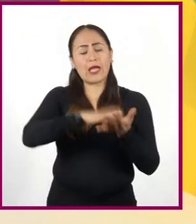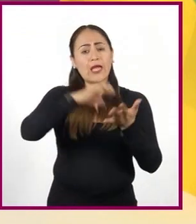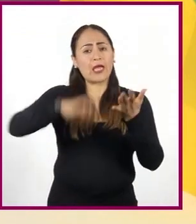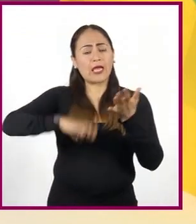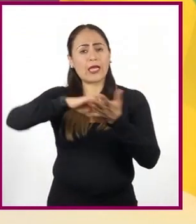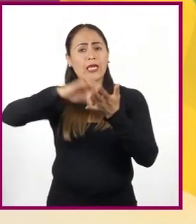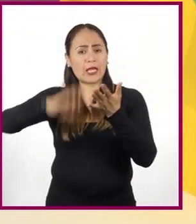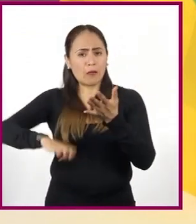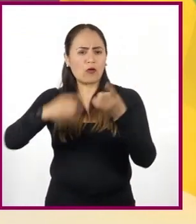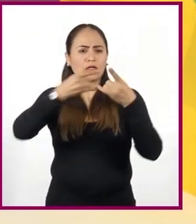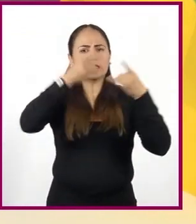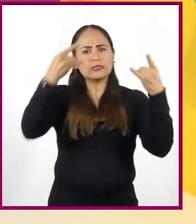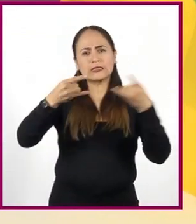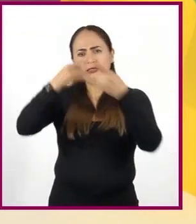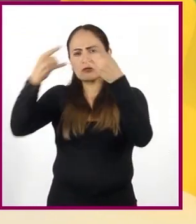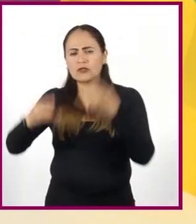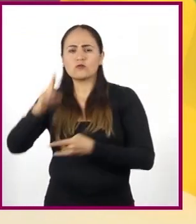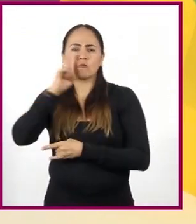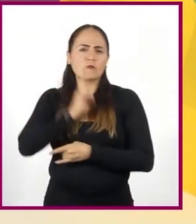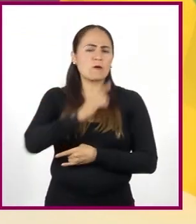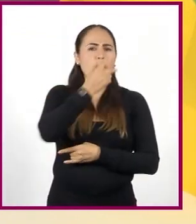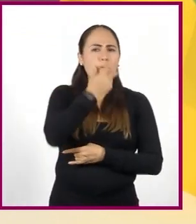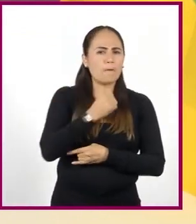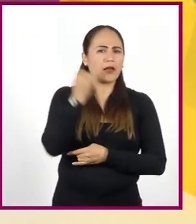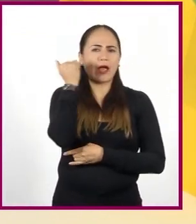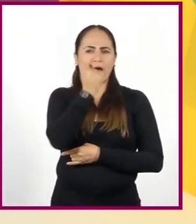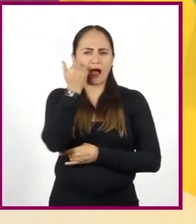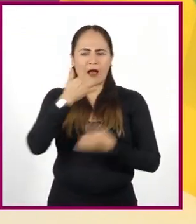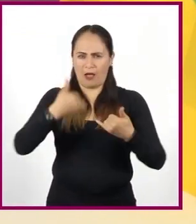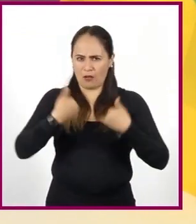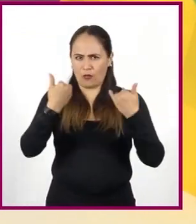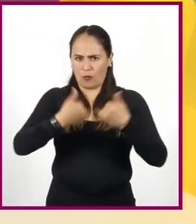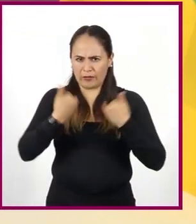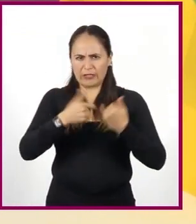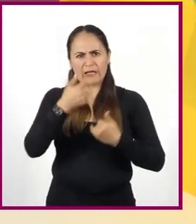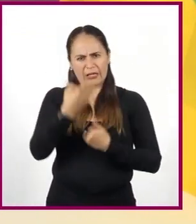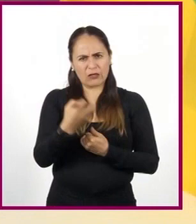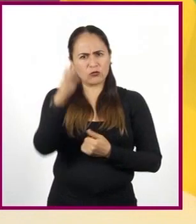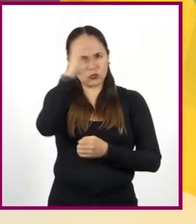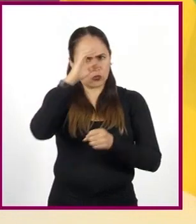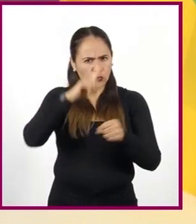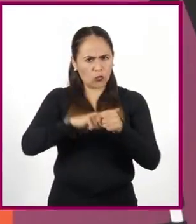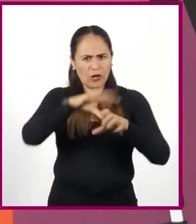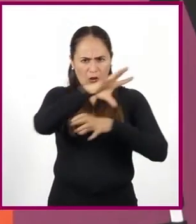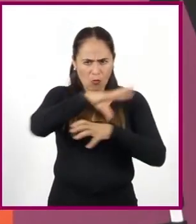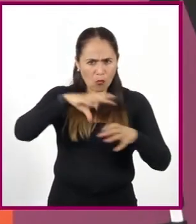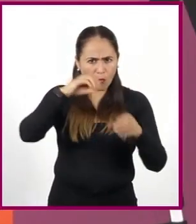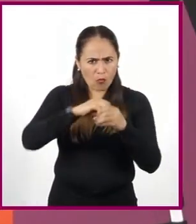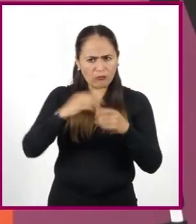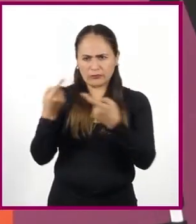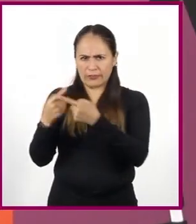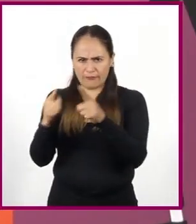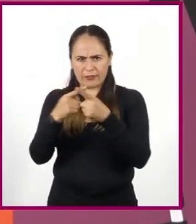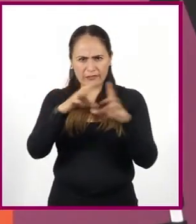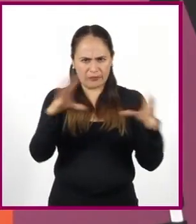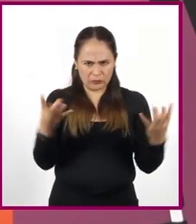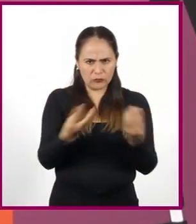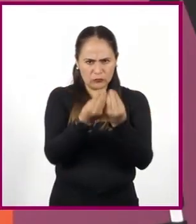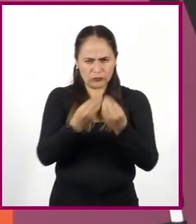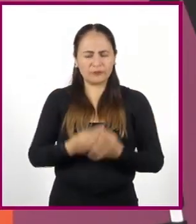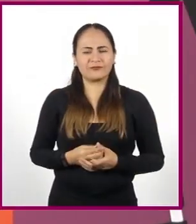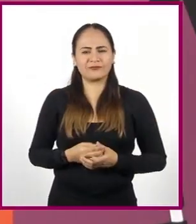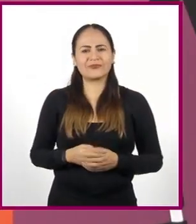mediante casos donde las y los adolescentes han promovido la cultura incluyente e intercultural. Les invito a que se